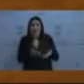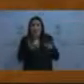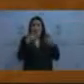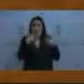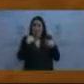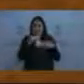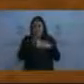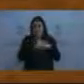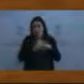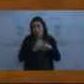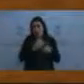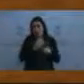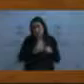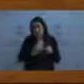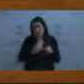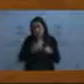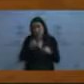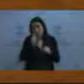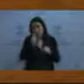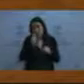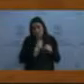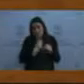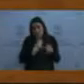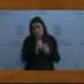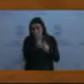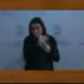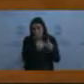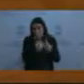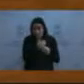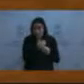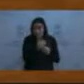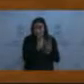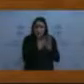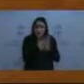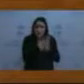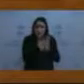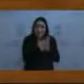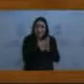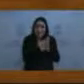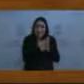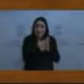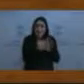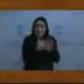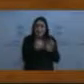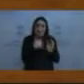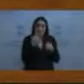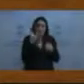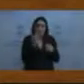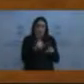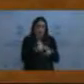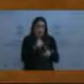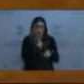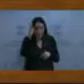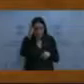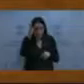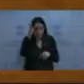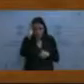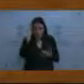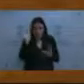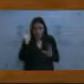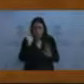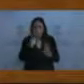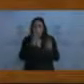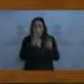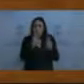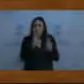la prestación y en la revisión del salario social me va a permitir, señora Espiño, que se lo diga, es un verdadero disparate. Es un asunto